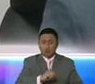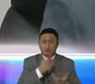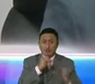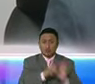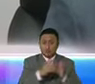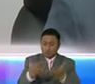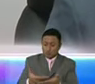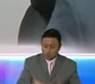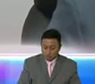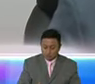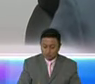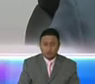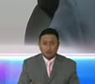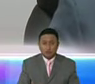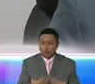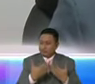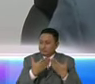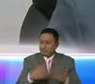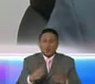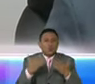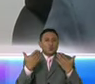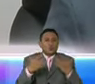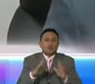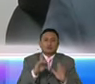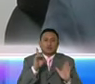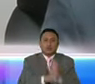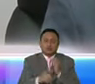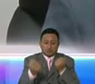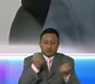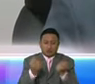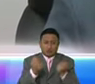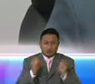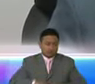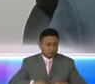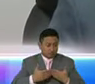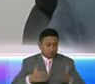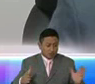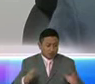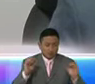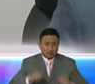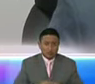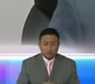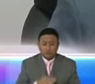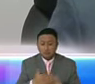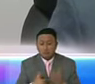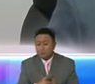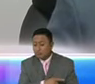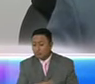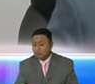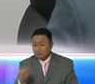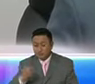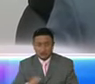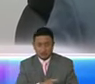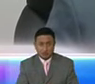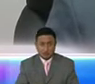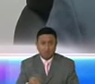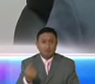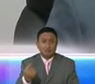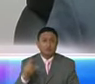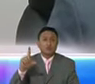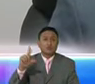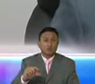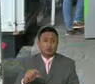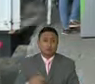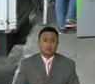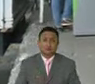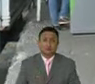denuncias. Por lo tanto, estaremos abiertos a realizar todo tipo de controles posteriores para que podamos verificar si es que efectivamente se están dando